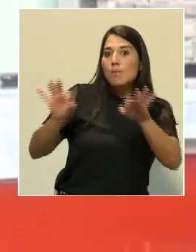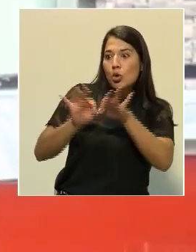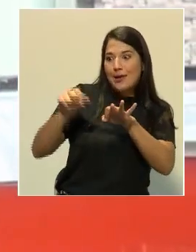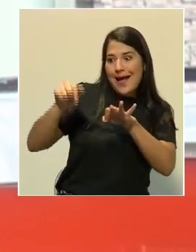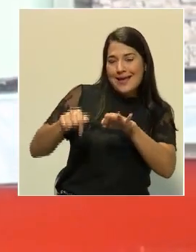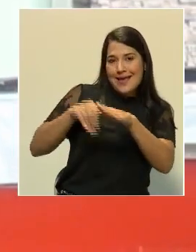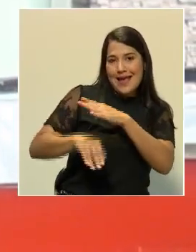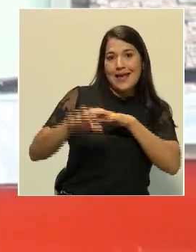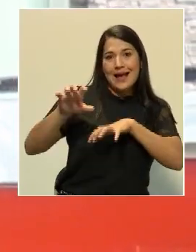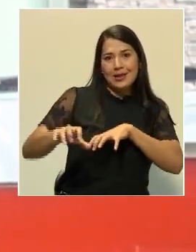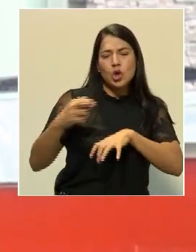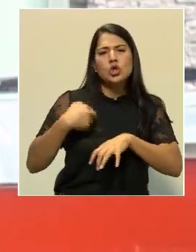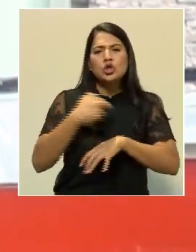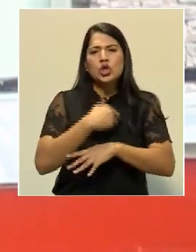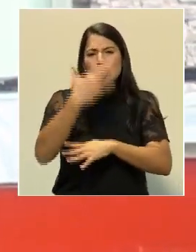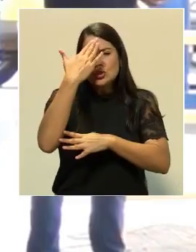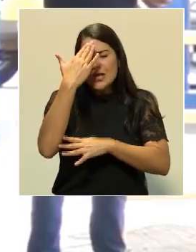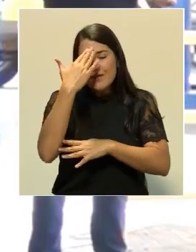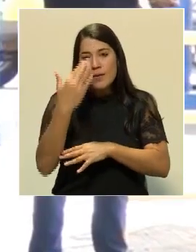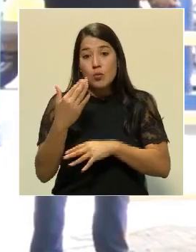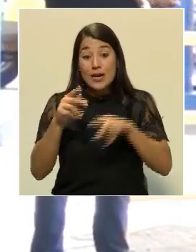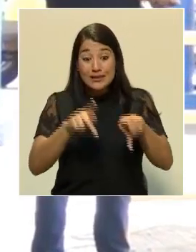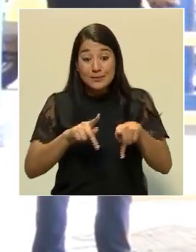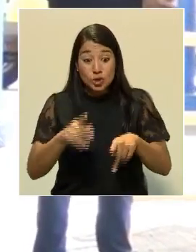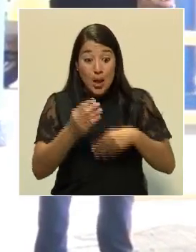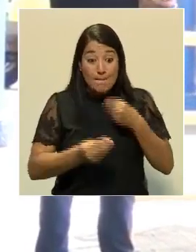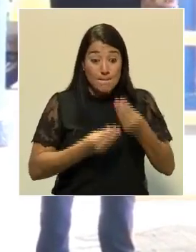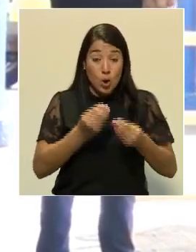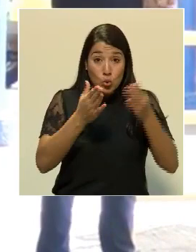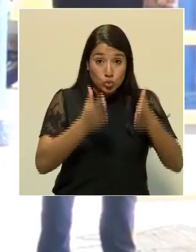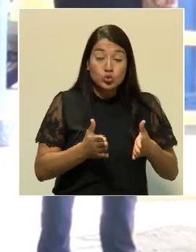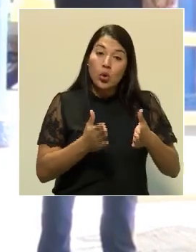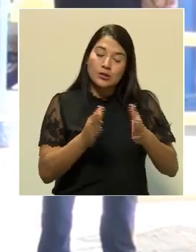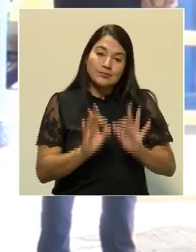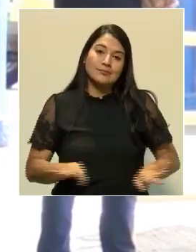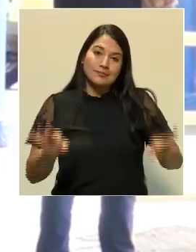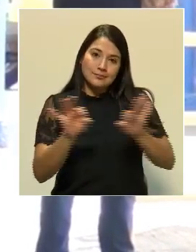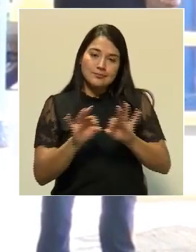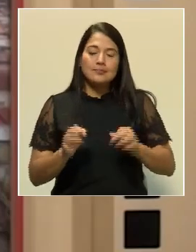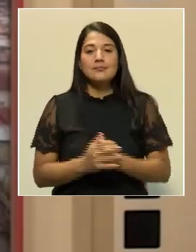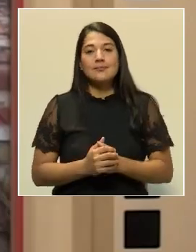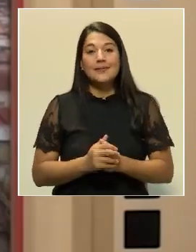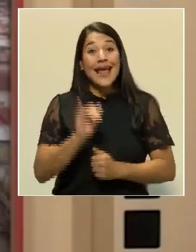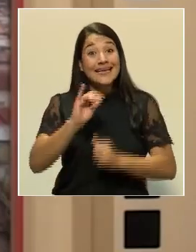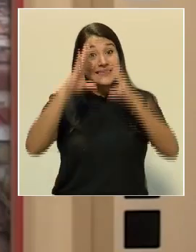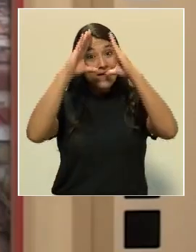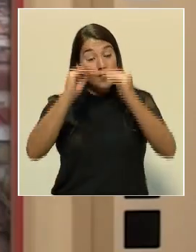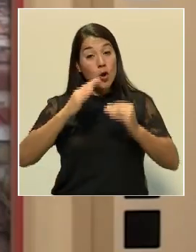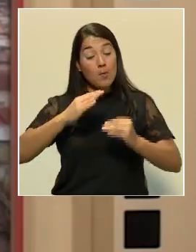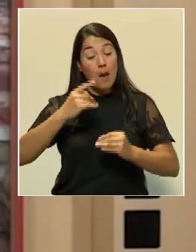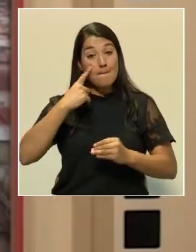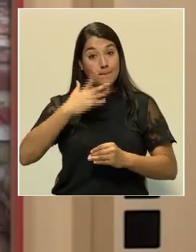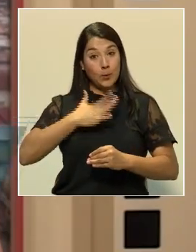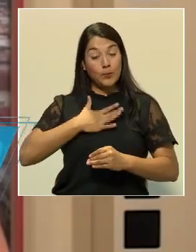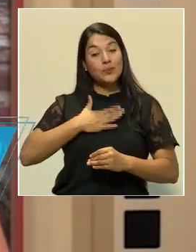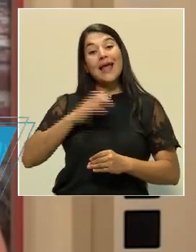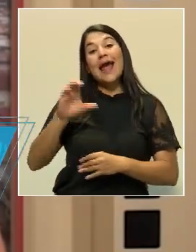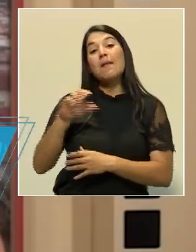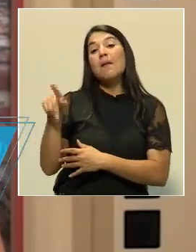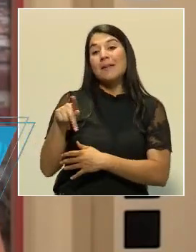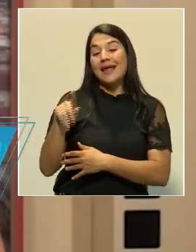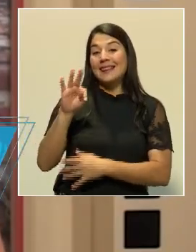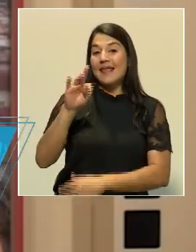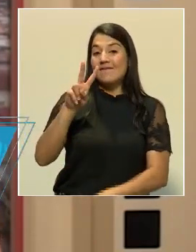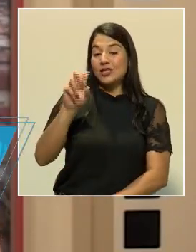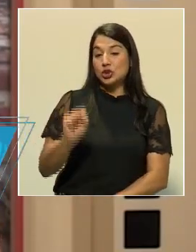que la responsabilidad de los caficultores, de los productores, estará también por delante. Ese es un reporte de Carmen Picao de TV Sur